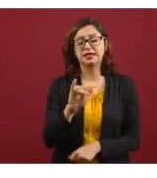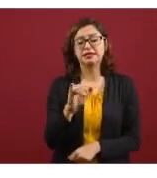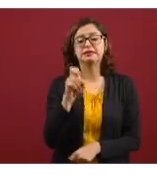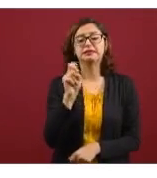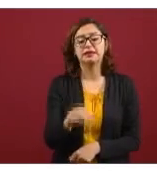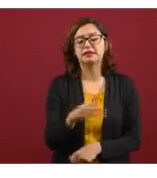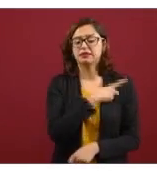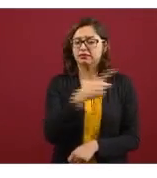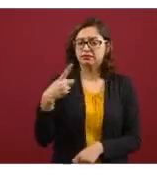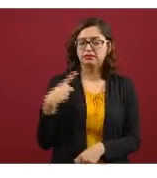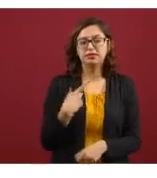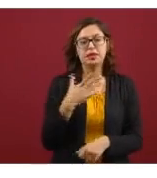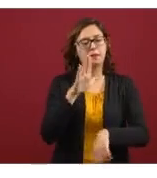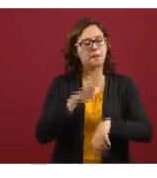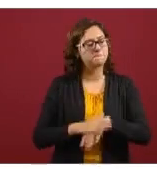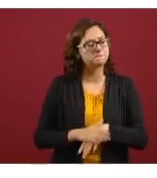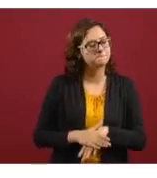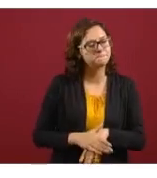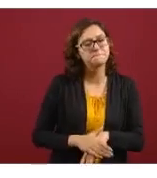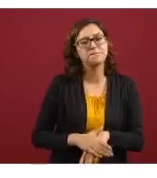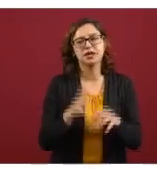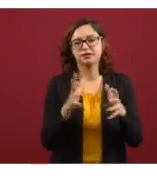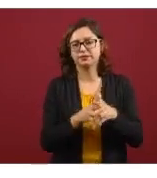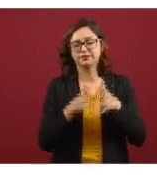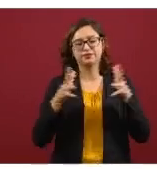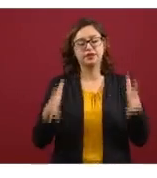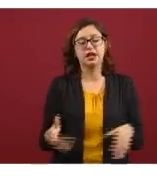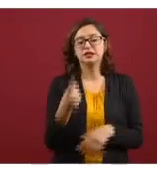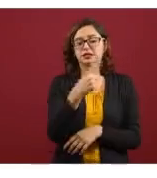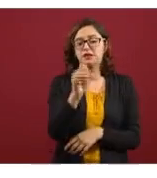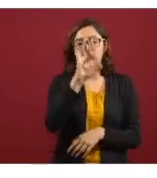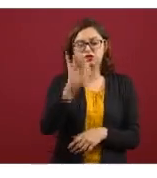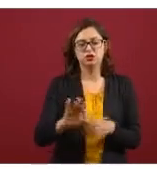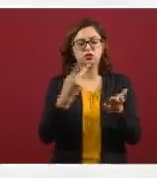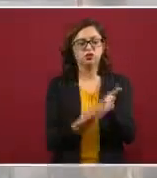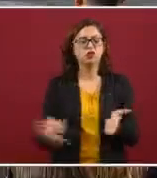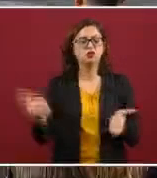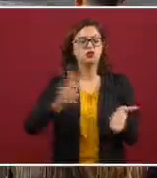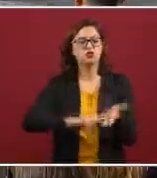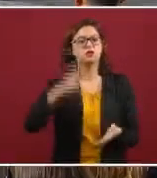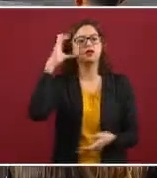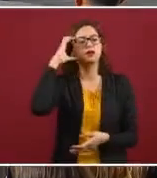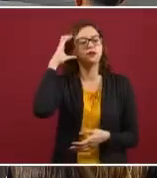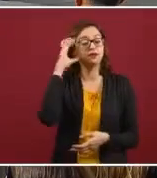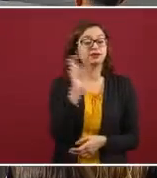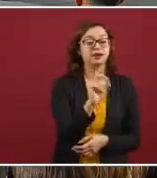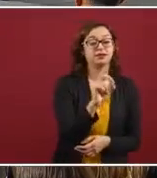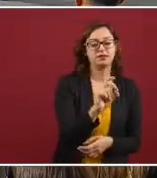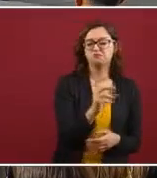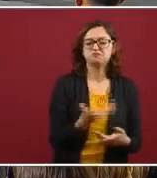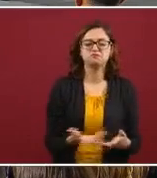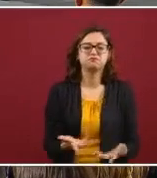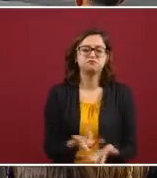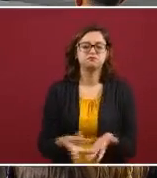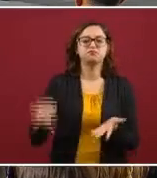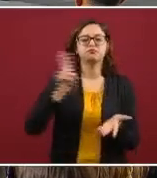número de camas, va a pasar de 30 a 60, también un importante crecimiento en el número